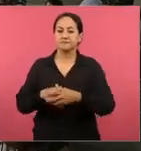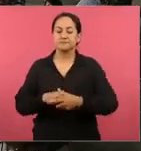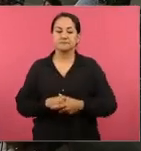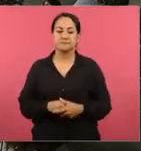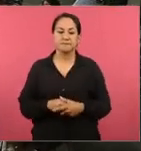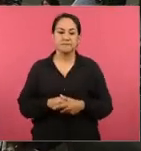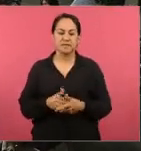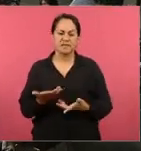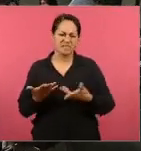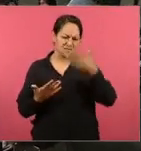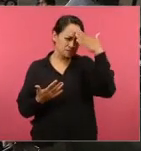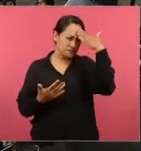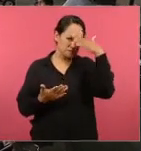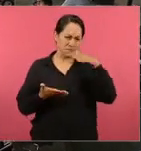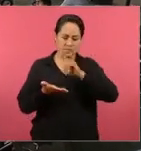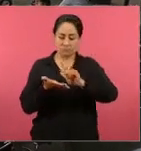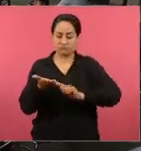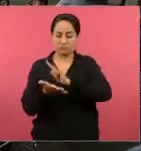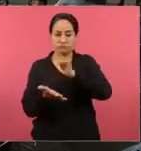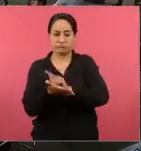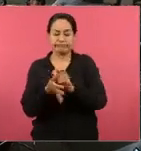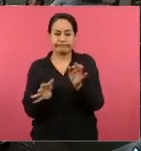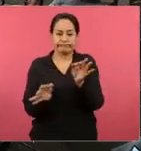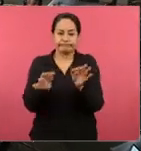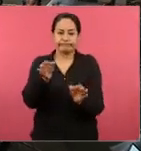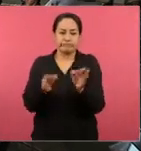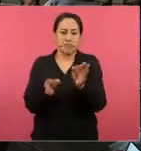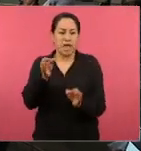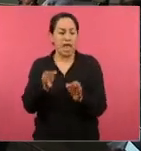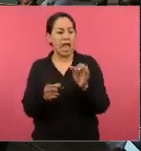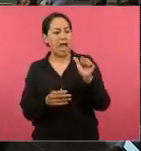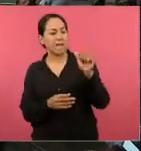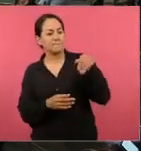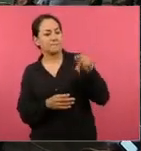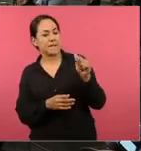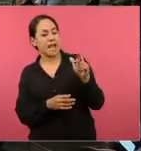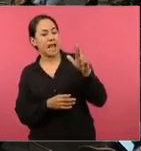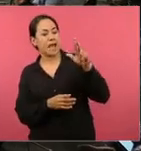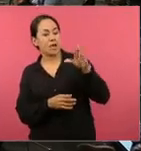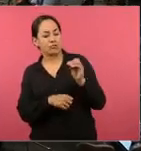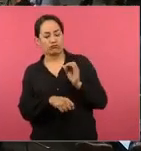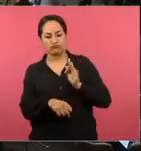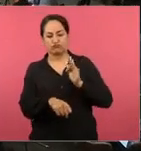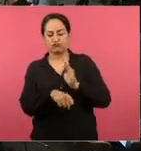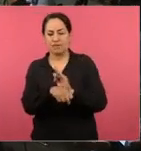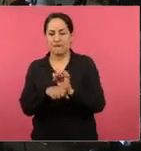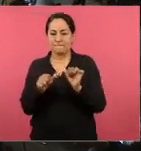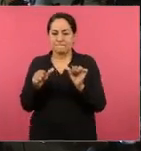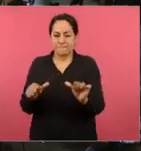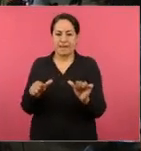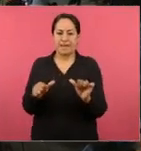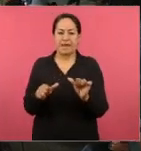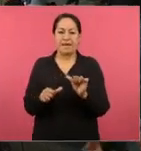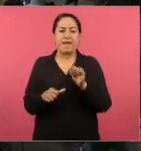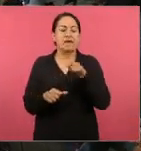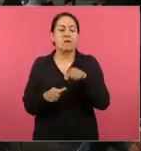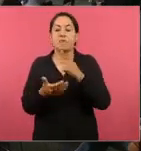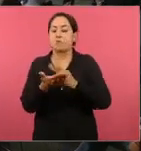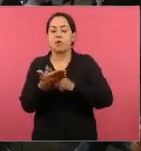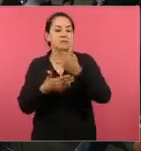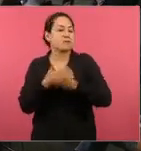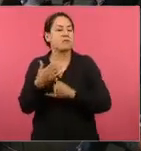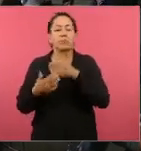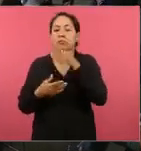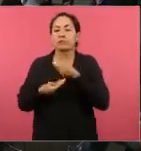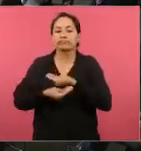existía no se pudieron aplicar los programas, estos planes de estudio como un programa piloto, ¿no? Ayer hablaban